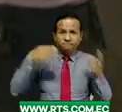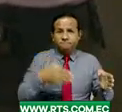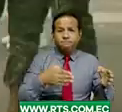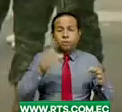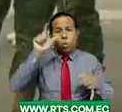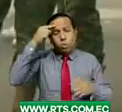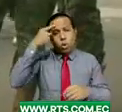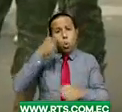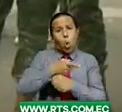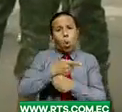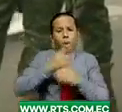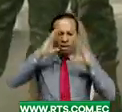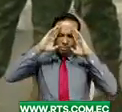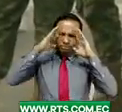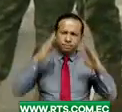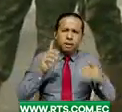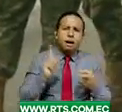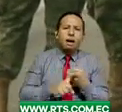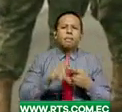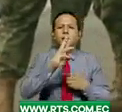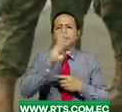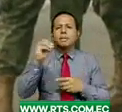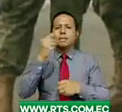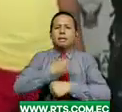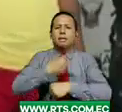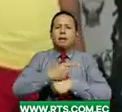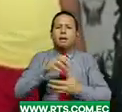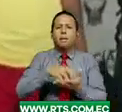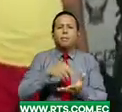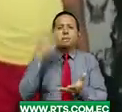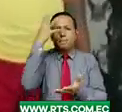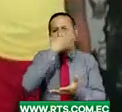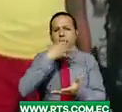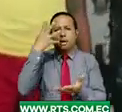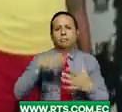por 60 días en la provincia de Esmeraldas, informó Iván Casamen.